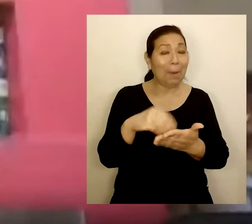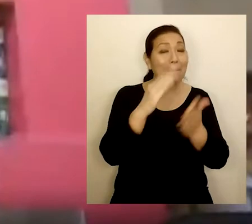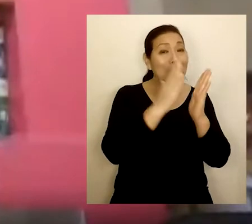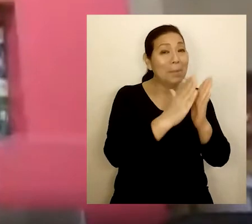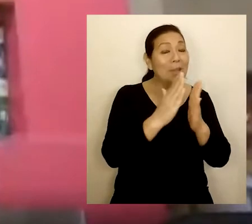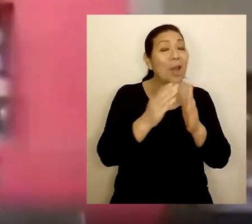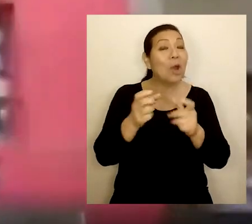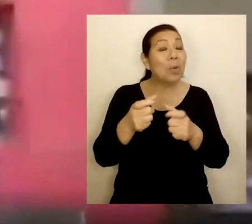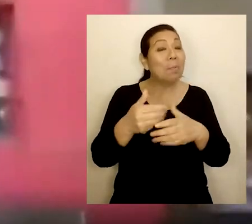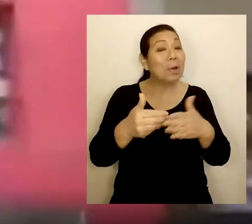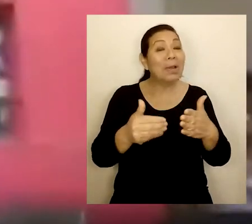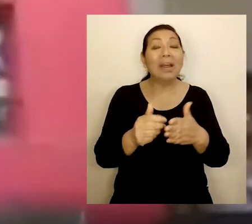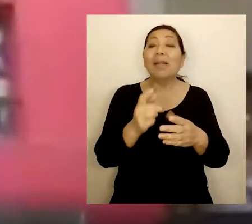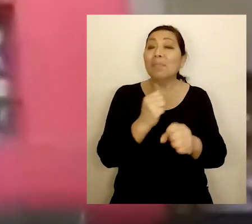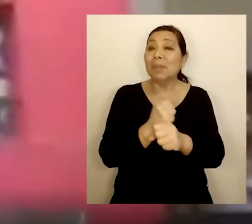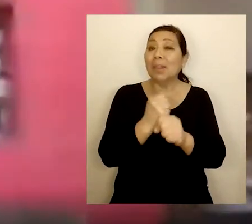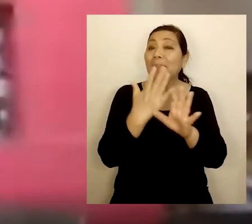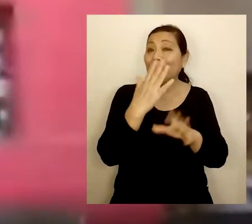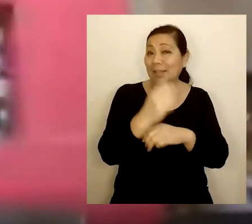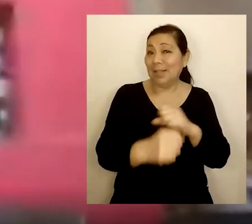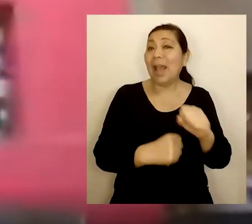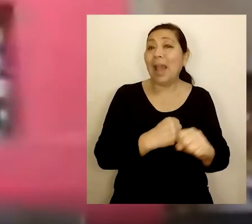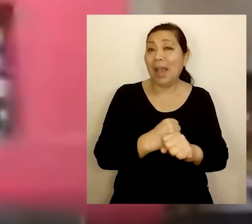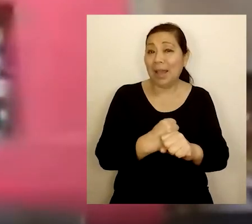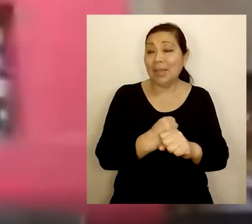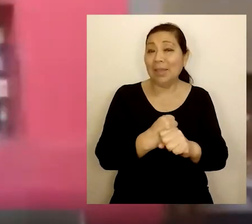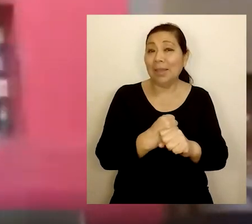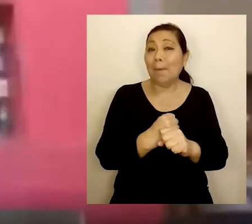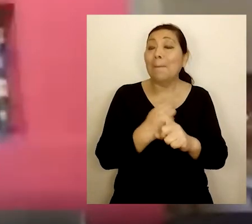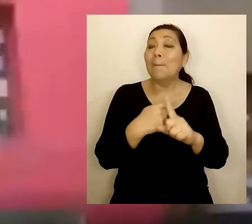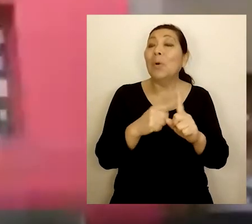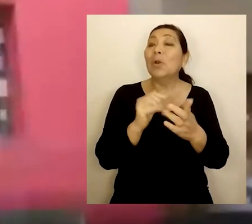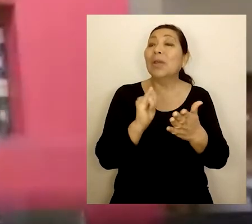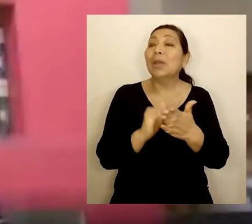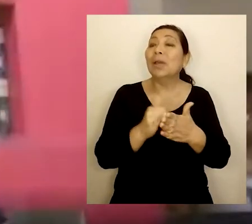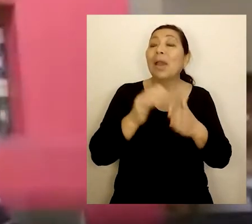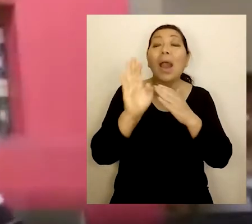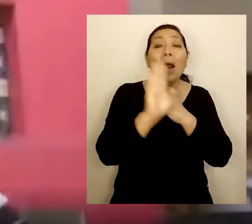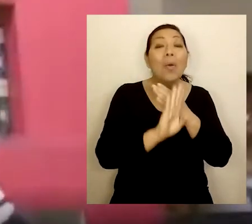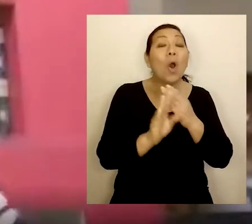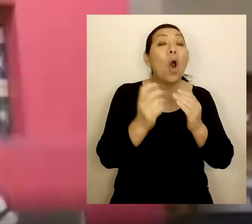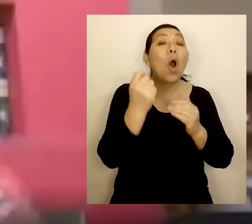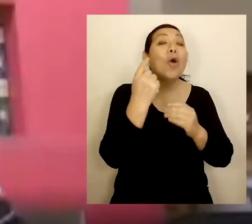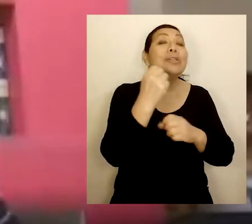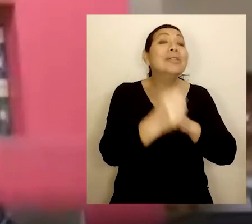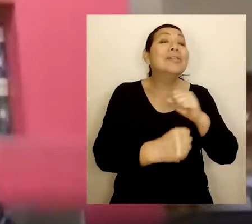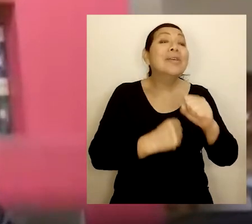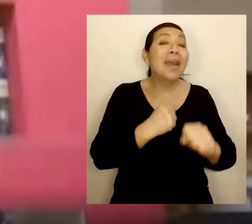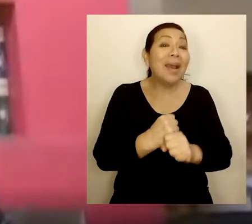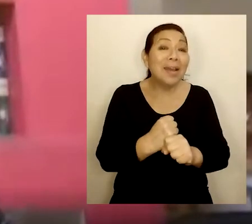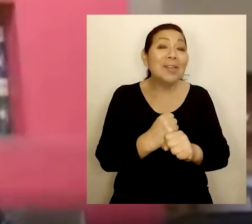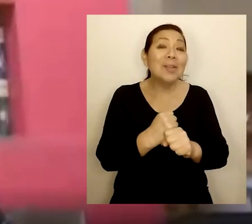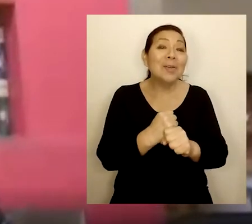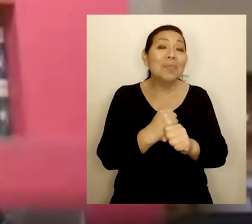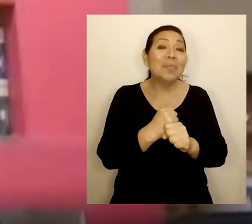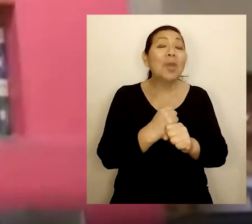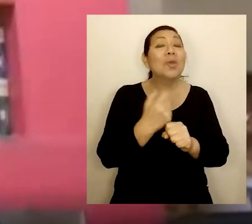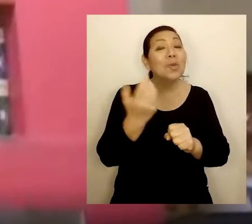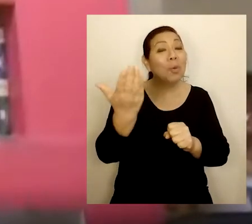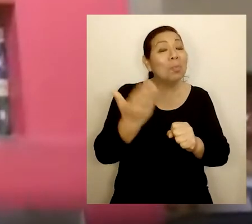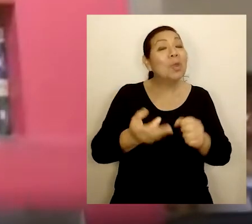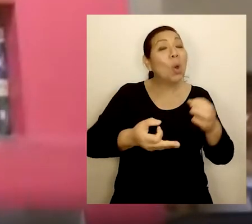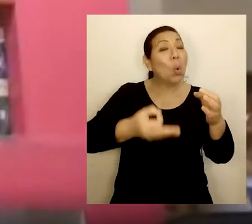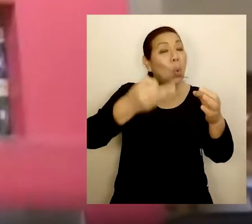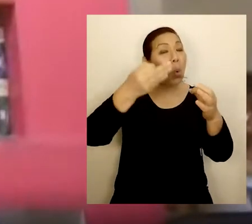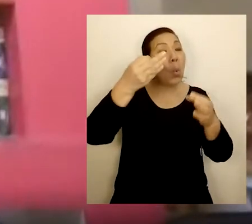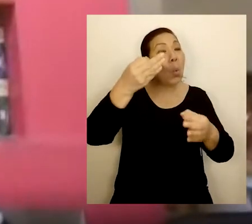medida cautelar provisional. Viene trabajando 10 años con medida cautelar porque este proceso de amparo ha durado 11 años, señora magistrada. Yo pido